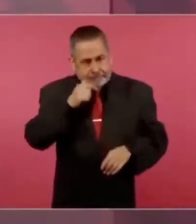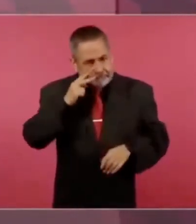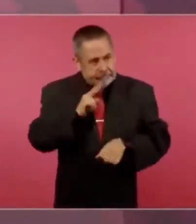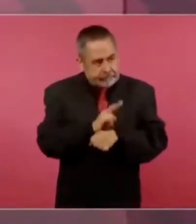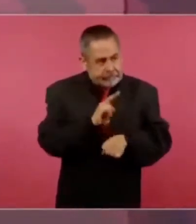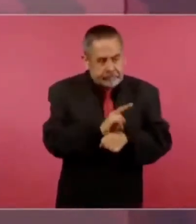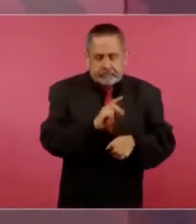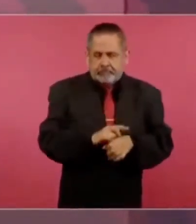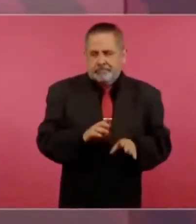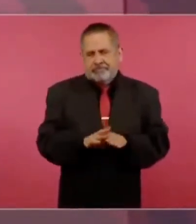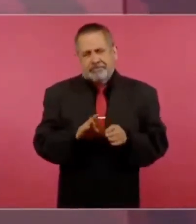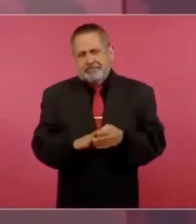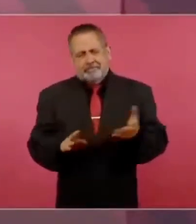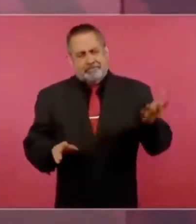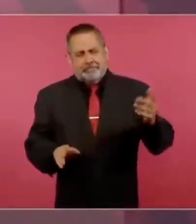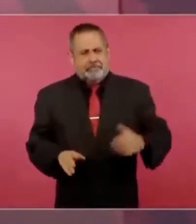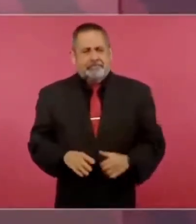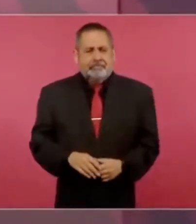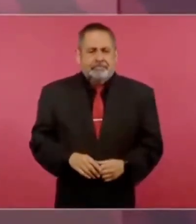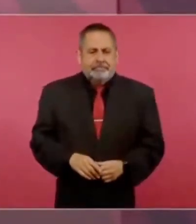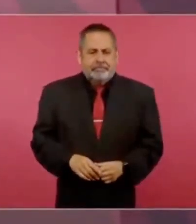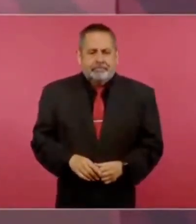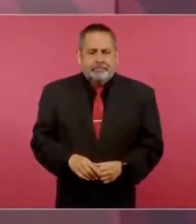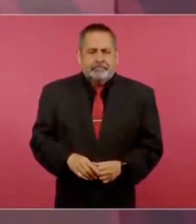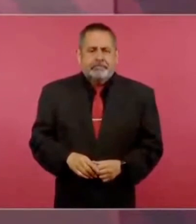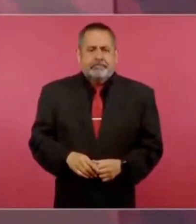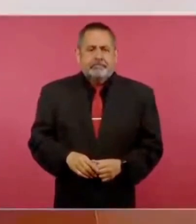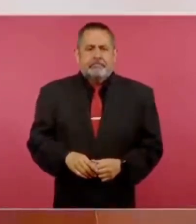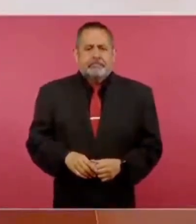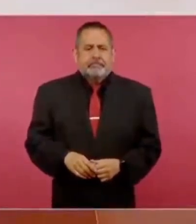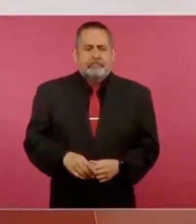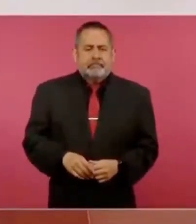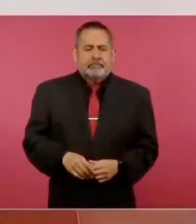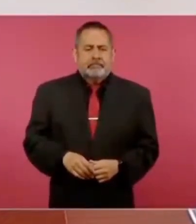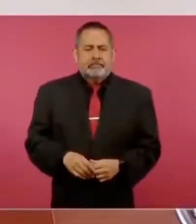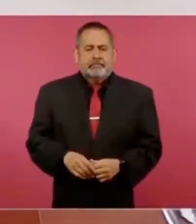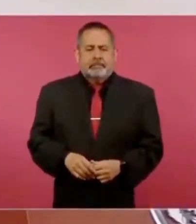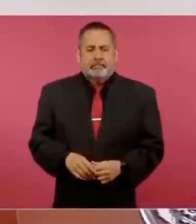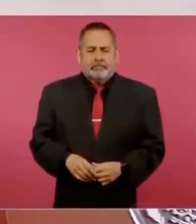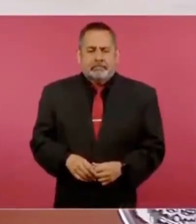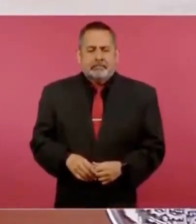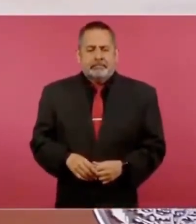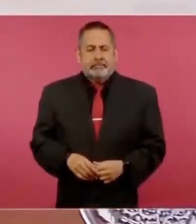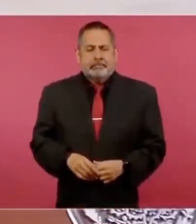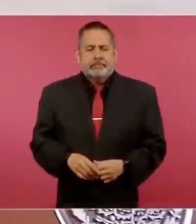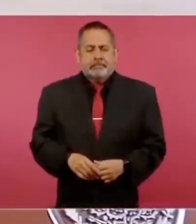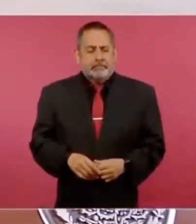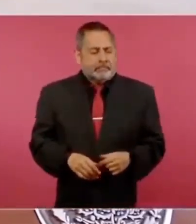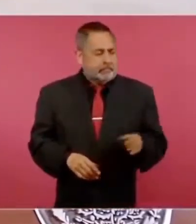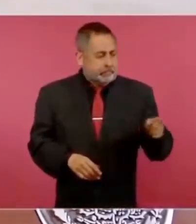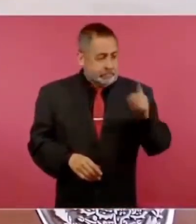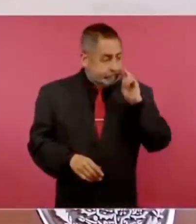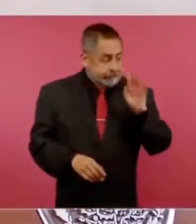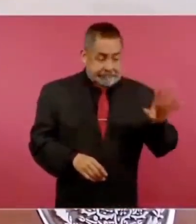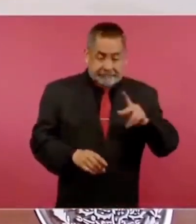para que se vea